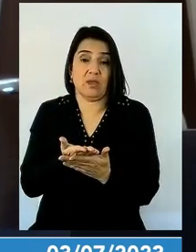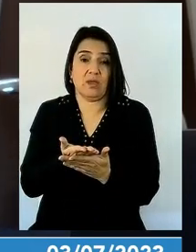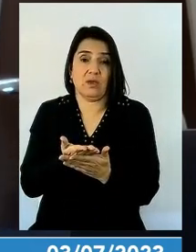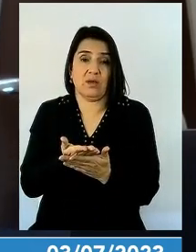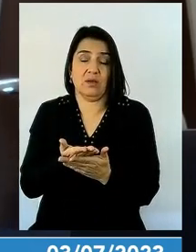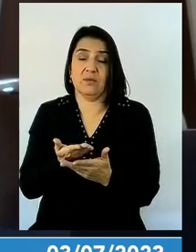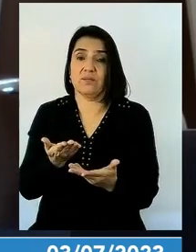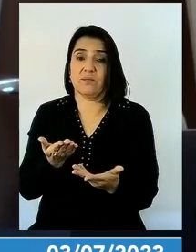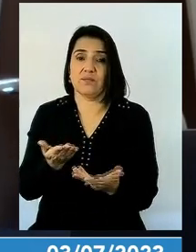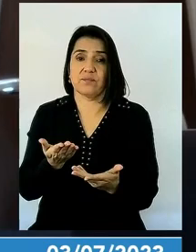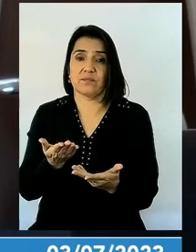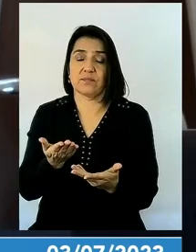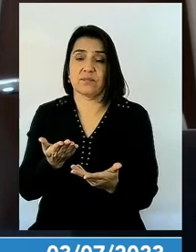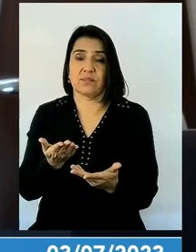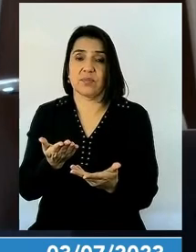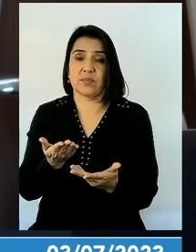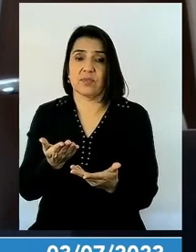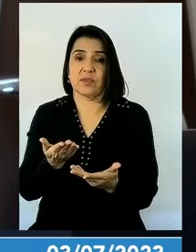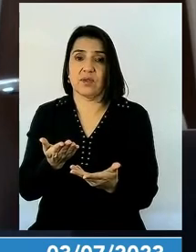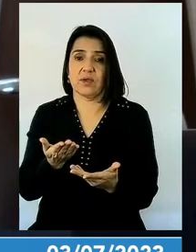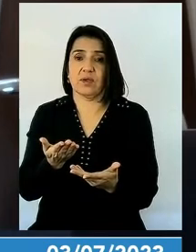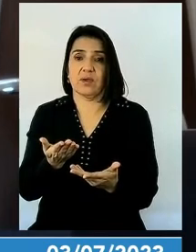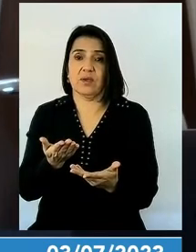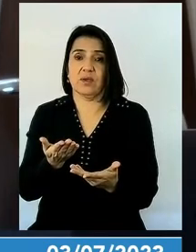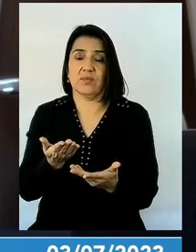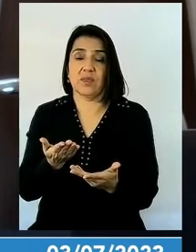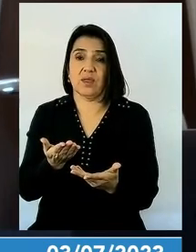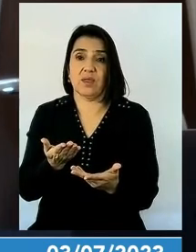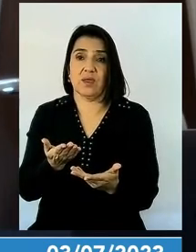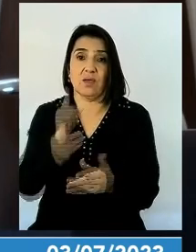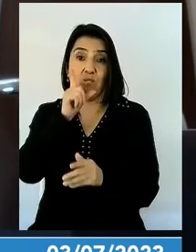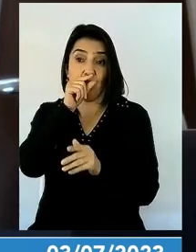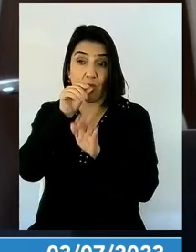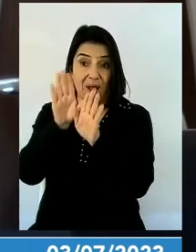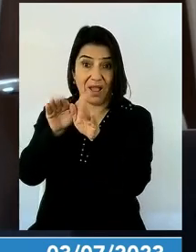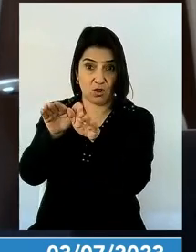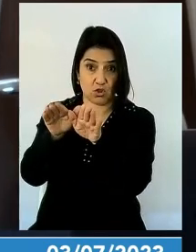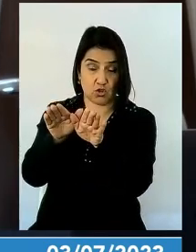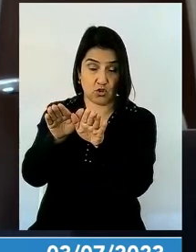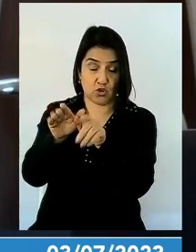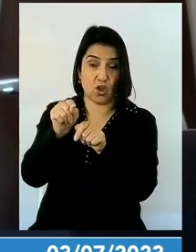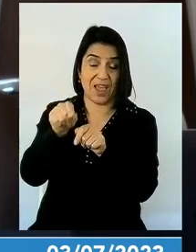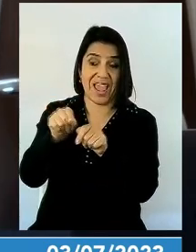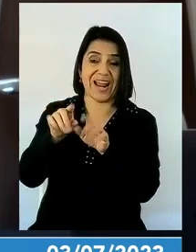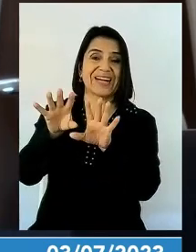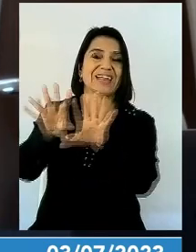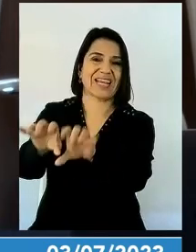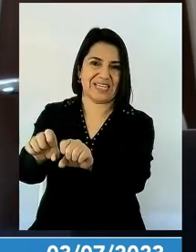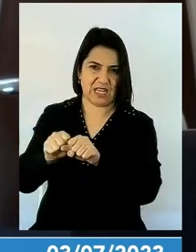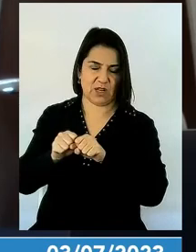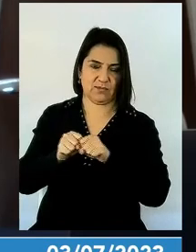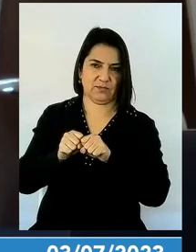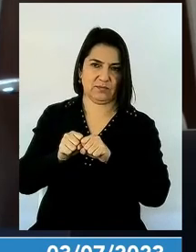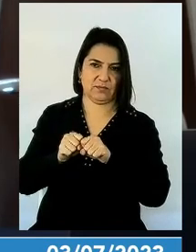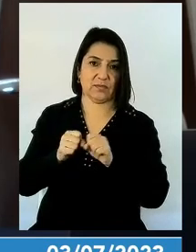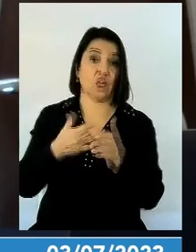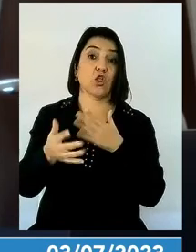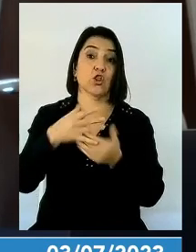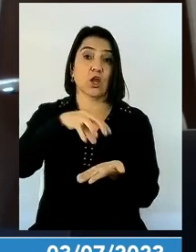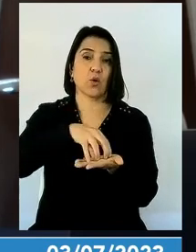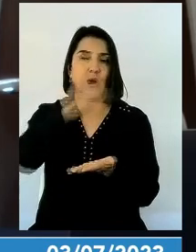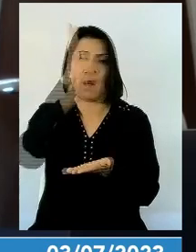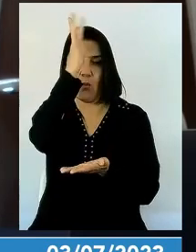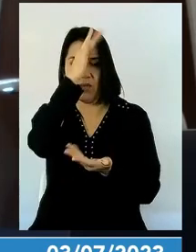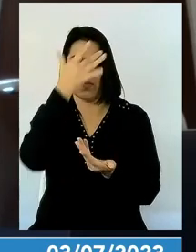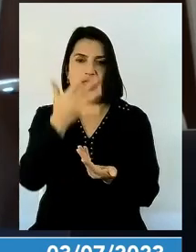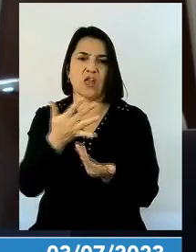requisar una de esas aves. Eso fue en Puente Alto. Y bueno, un debate que tuvimos